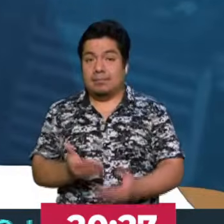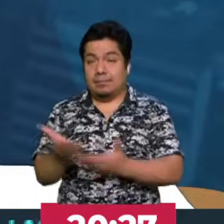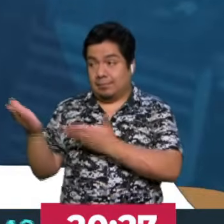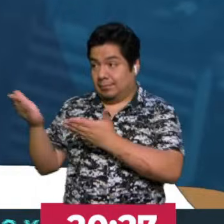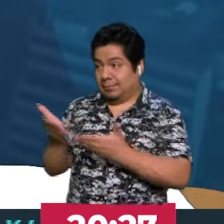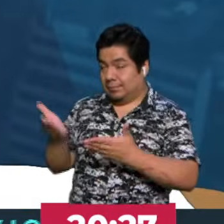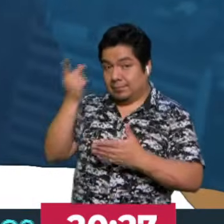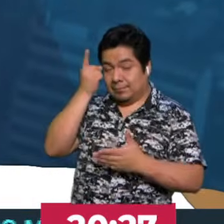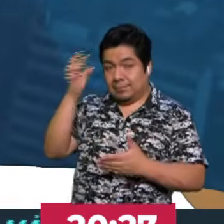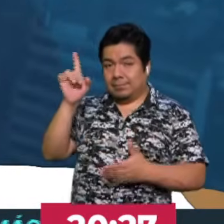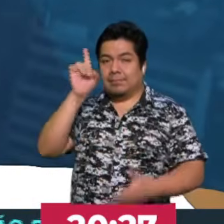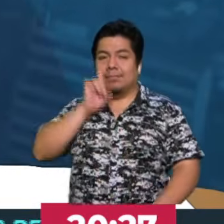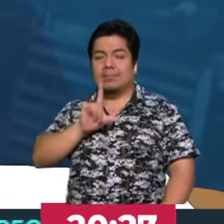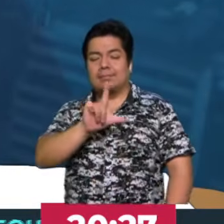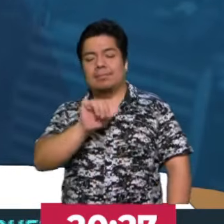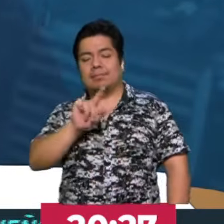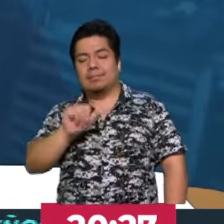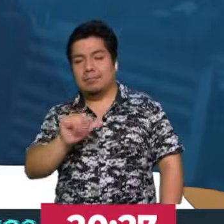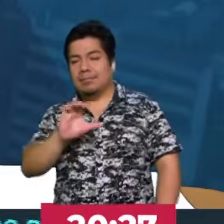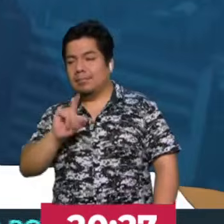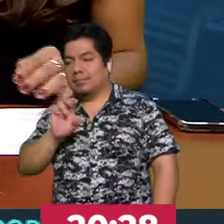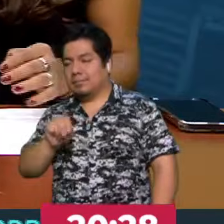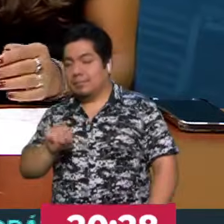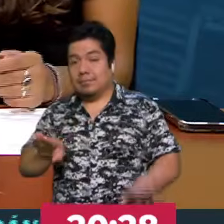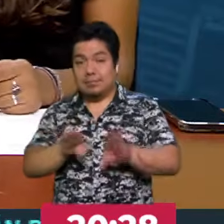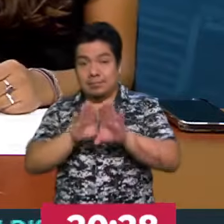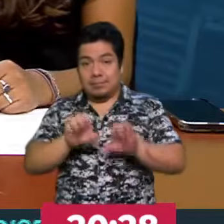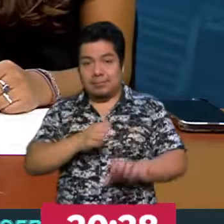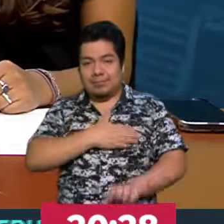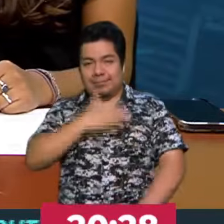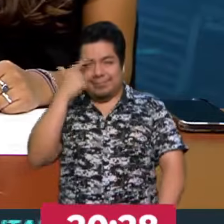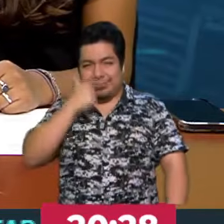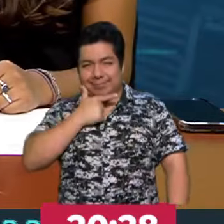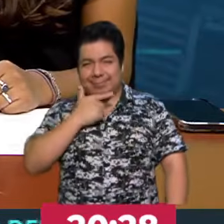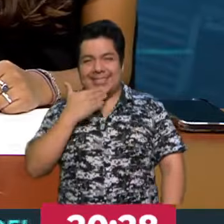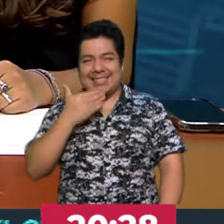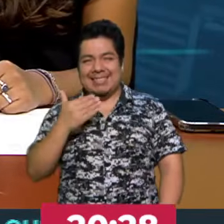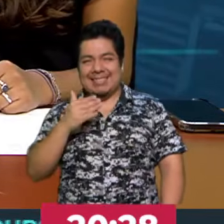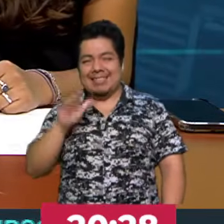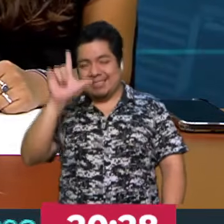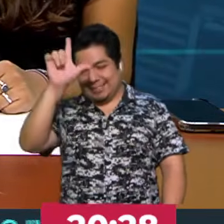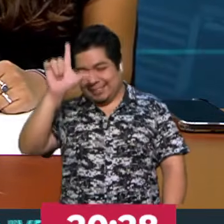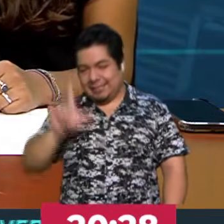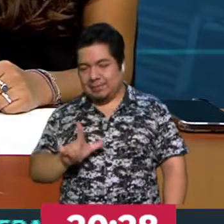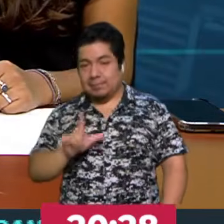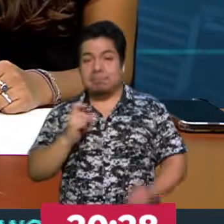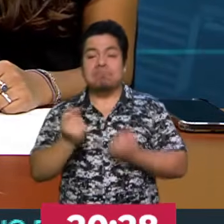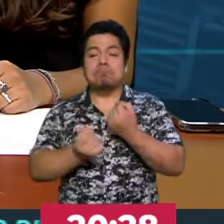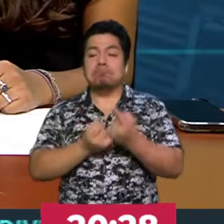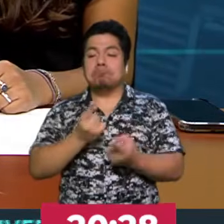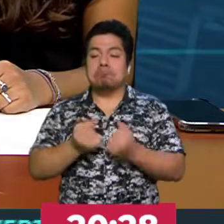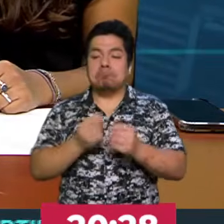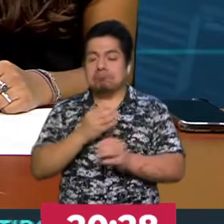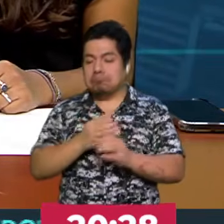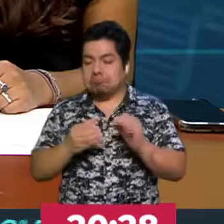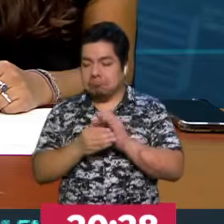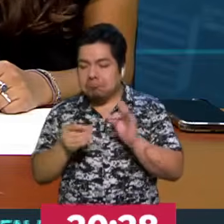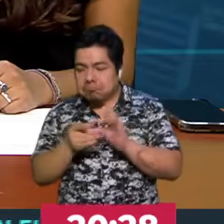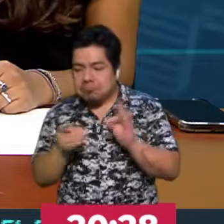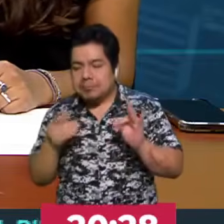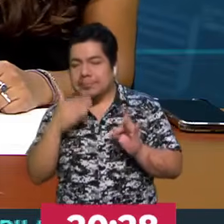Ya está con nosotros la doctora Leticia Calderón. Doctora, buenas noches, ¿cómo está? Pues aquí, como todos los lunes, con algún comentario que creo que tiene que